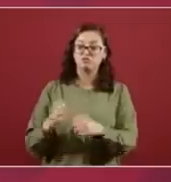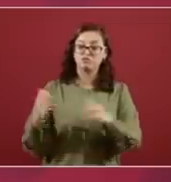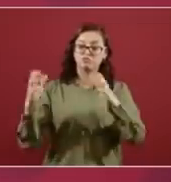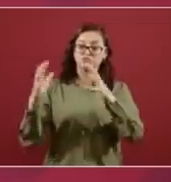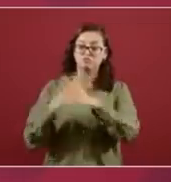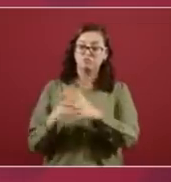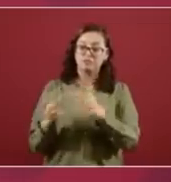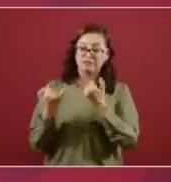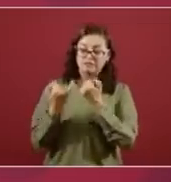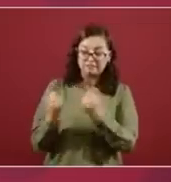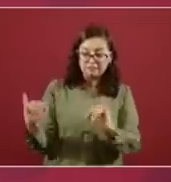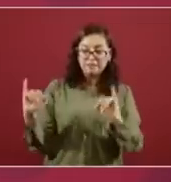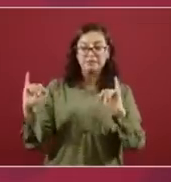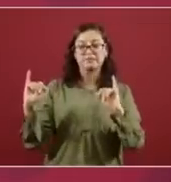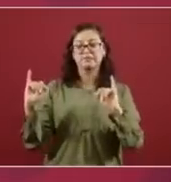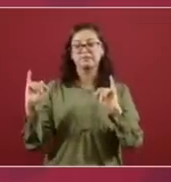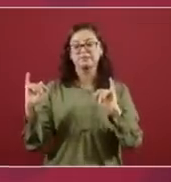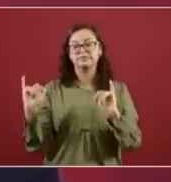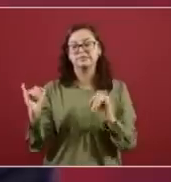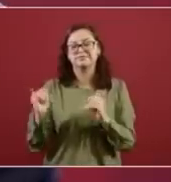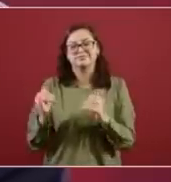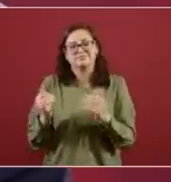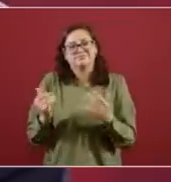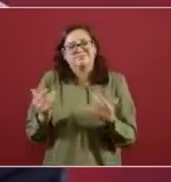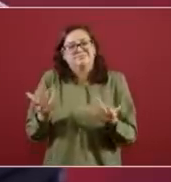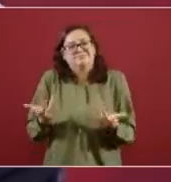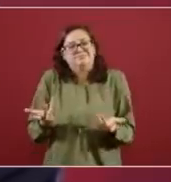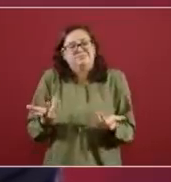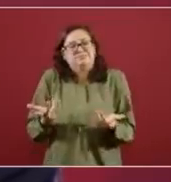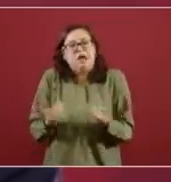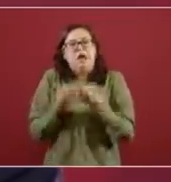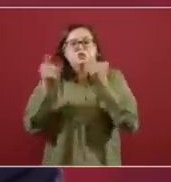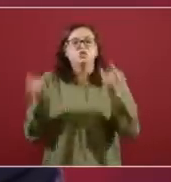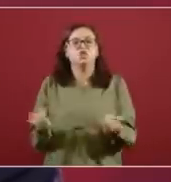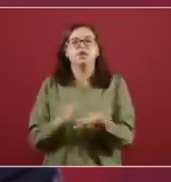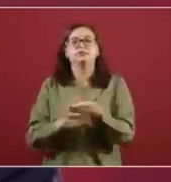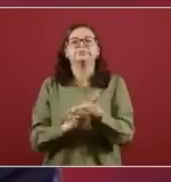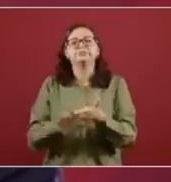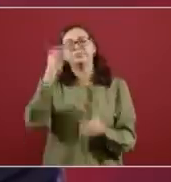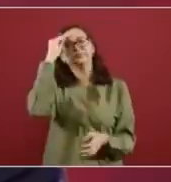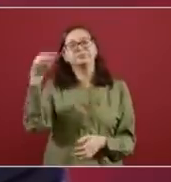como este no vamos a hablar del tema